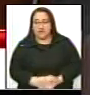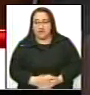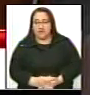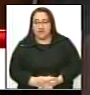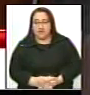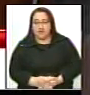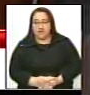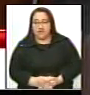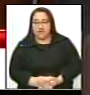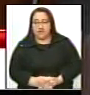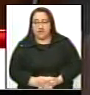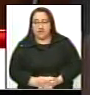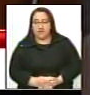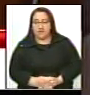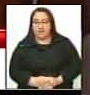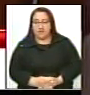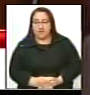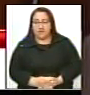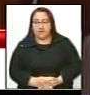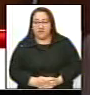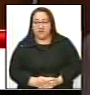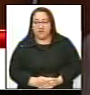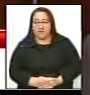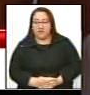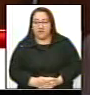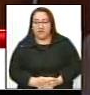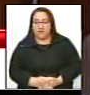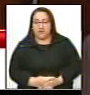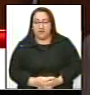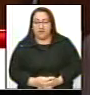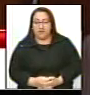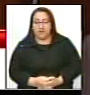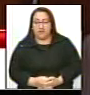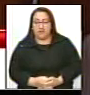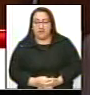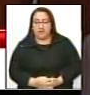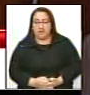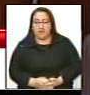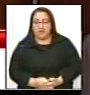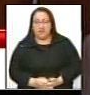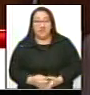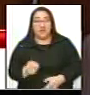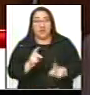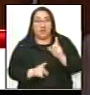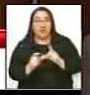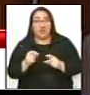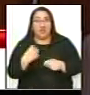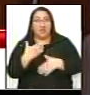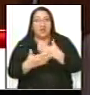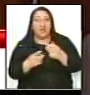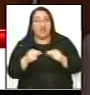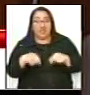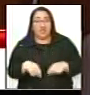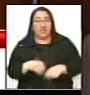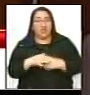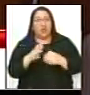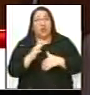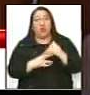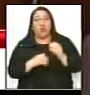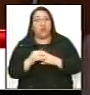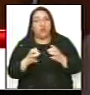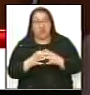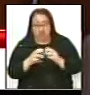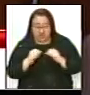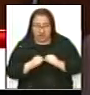está la relación de señores, que no la voy a decir, algunos descendientes están acá presentes, y que son todos constructores,